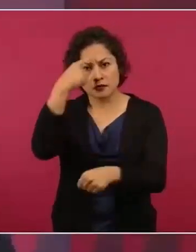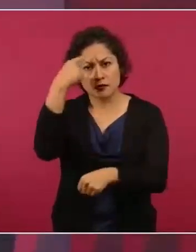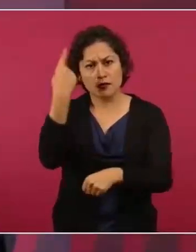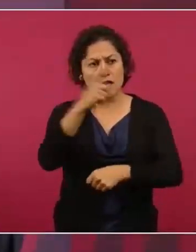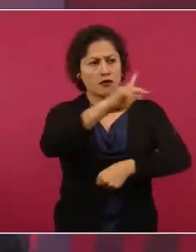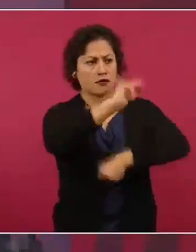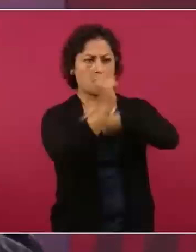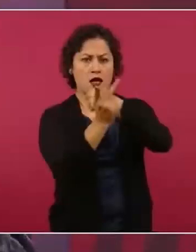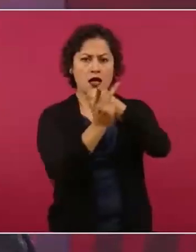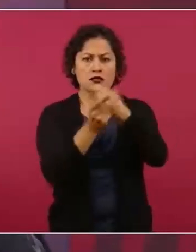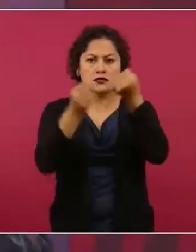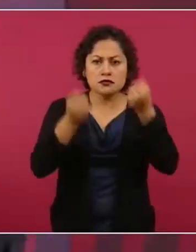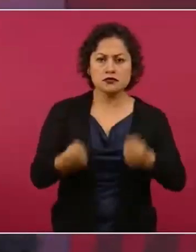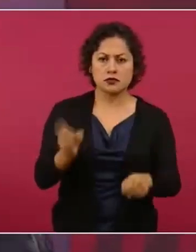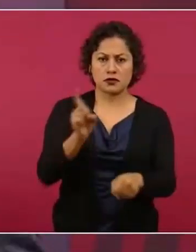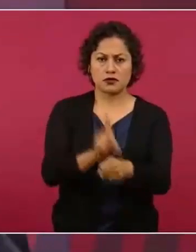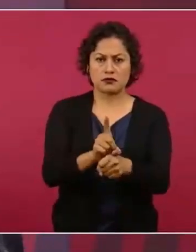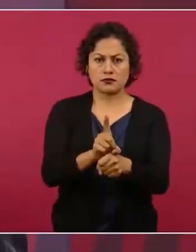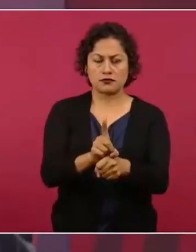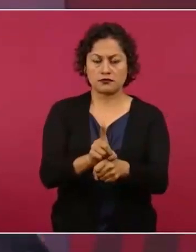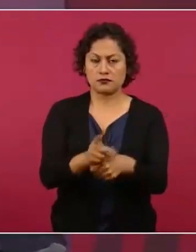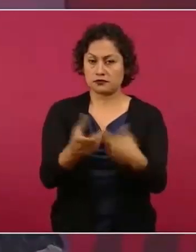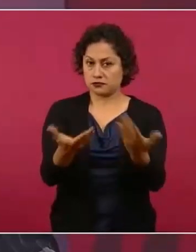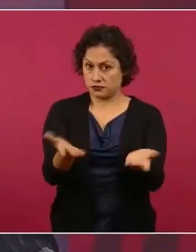Entonces, aprovecho, porque esto